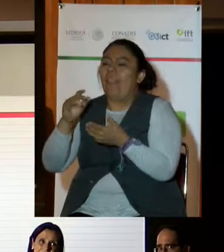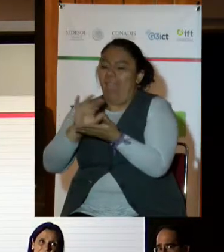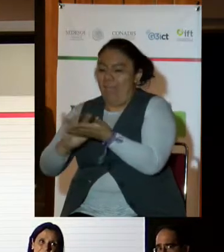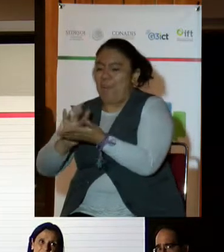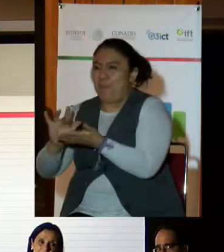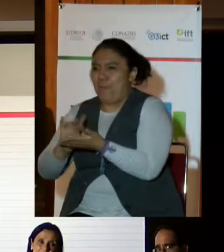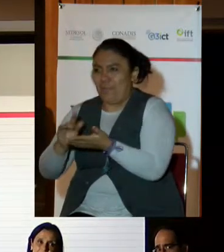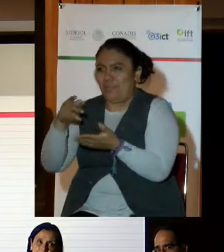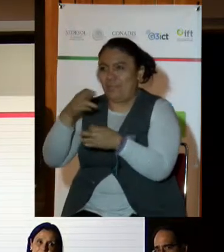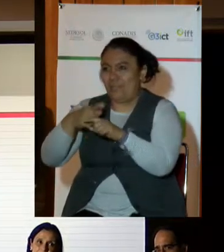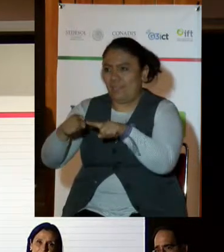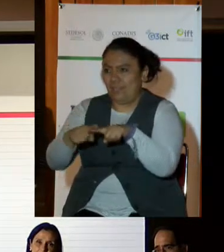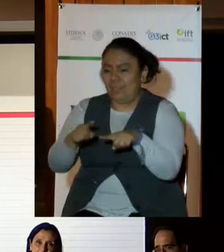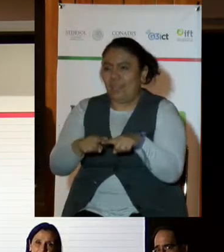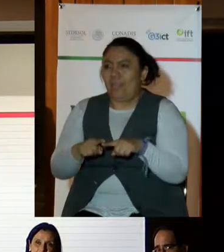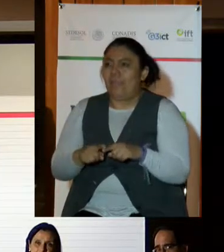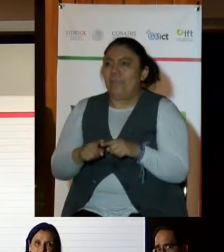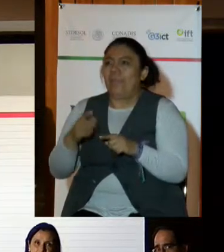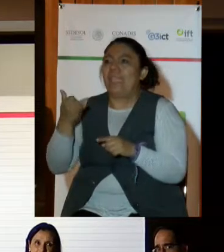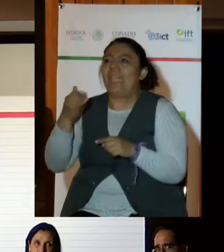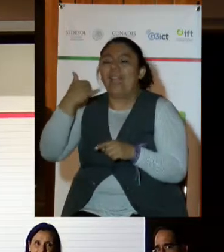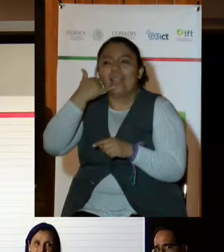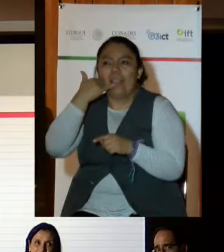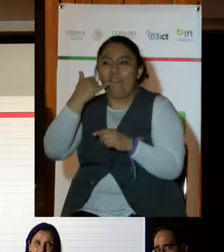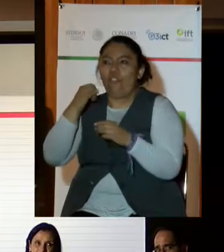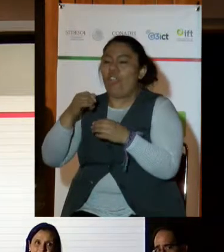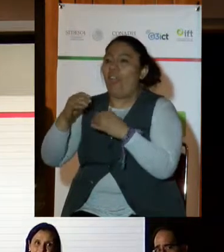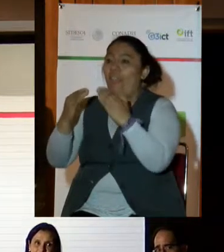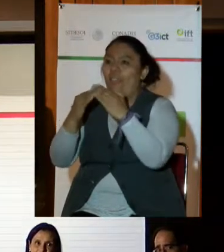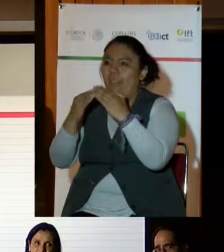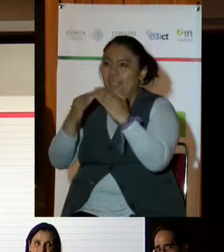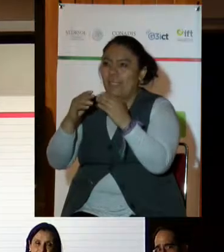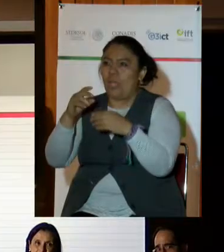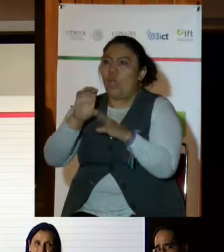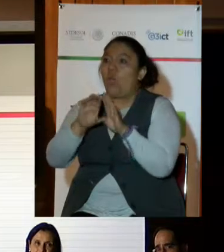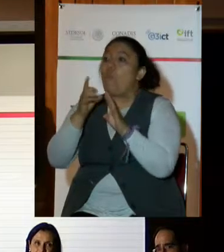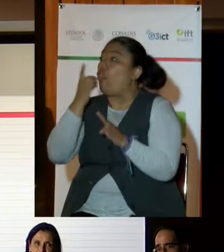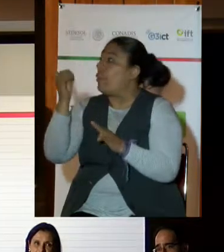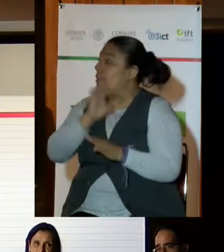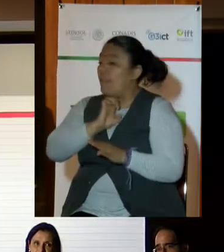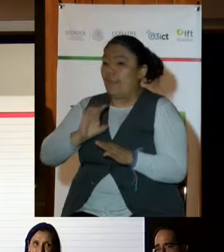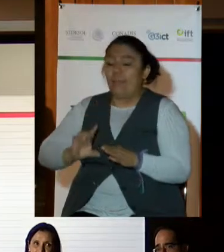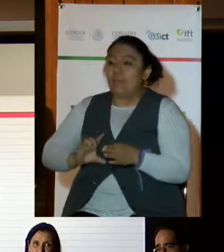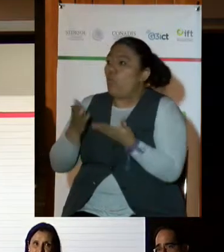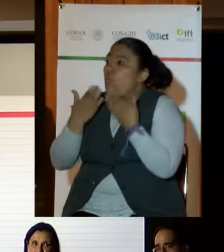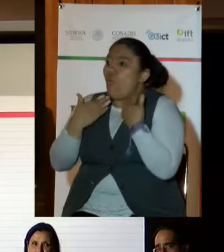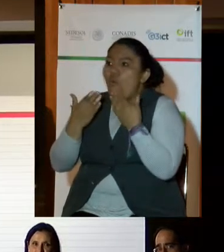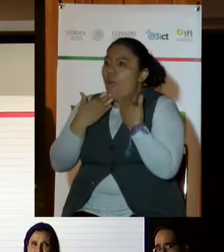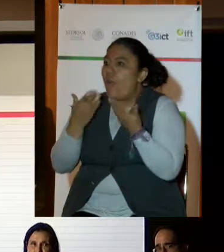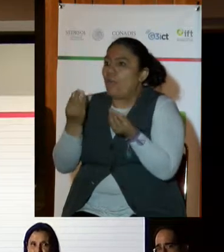a la accesibilidad para telefonía fija. Si ustedes se fijan en el transcurso de todo el día, se han hablado de teléfonos celulares,